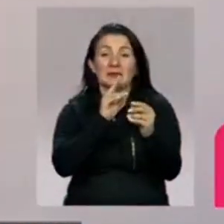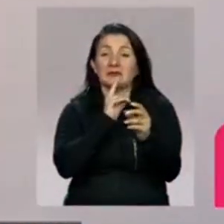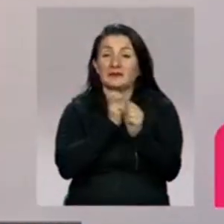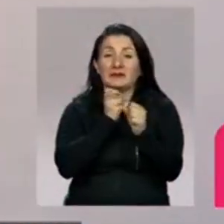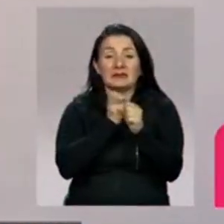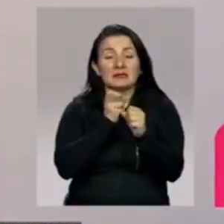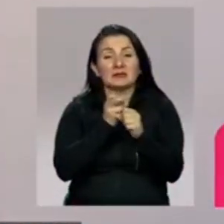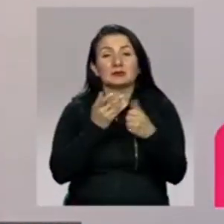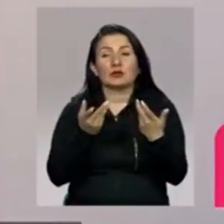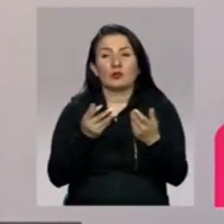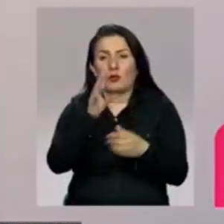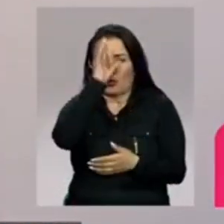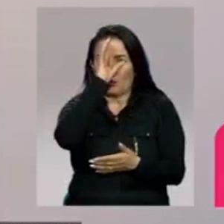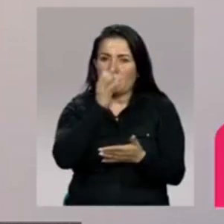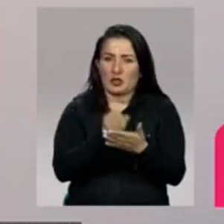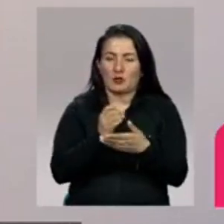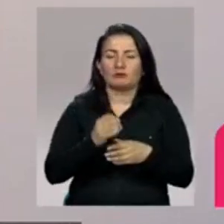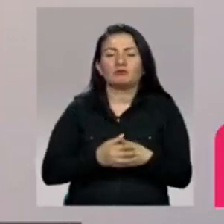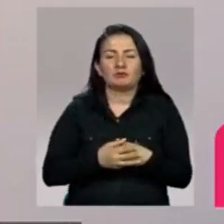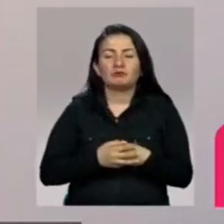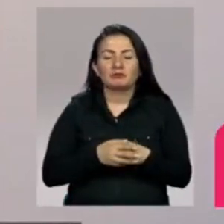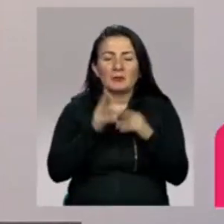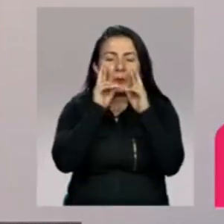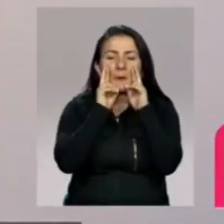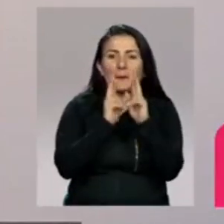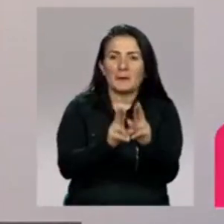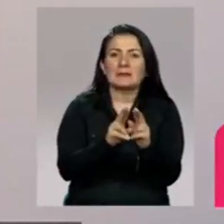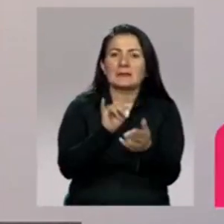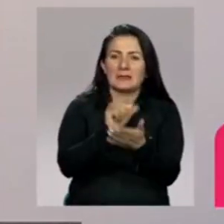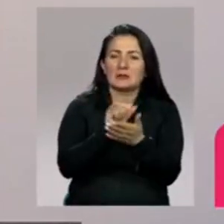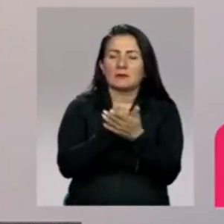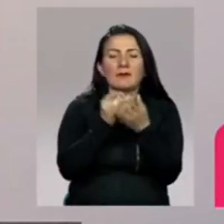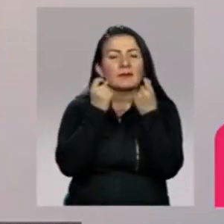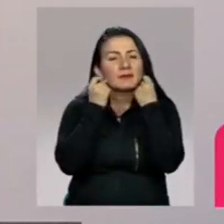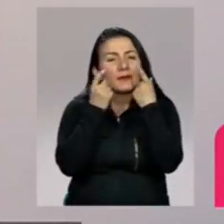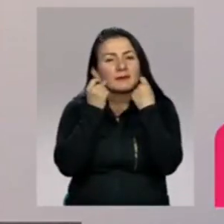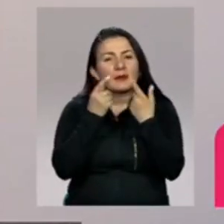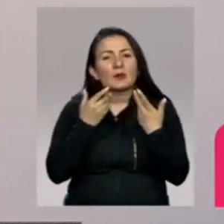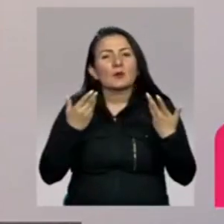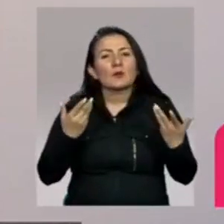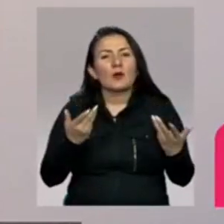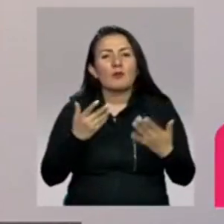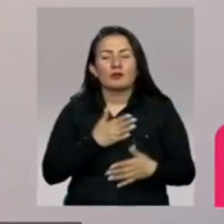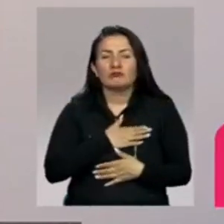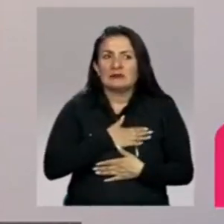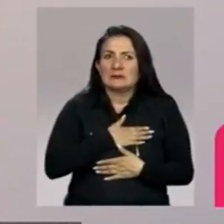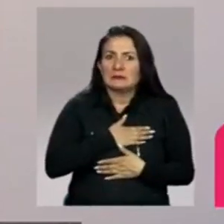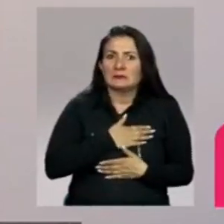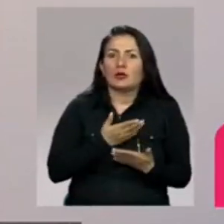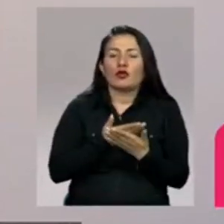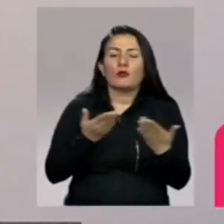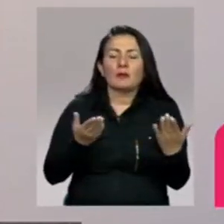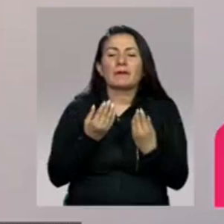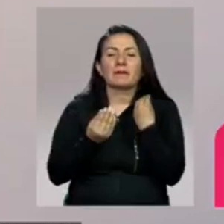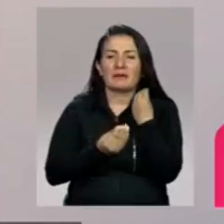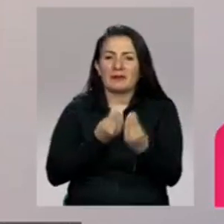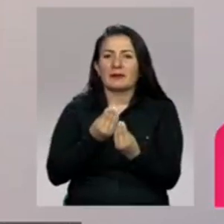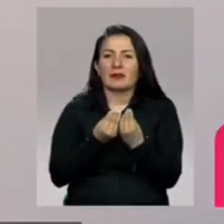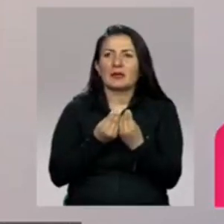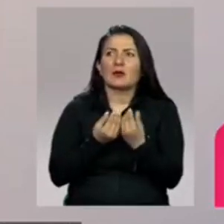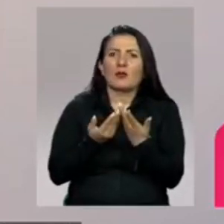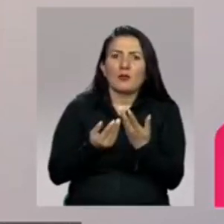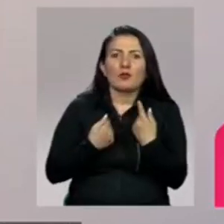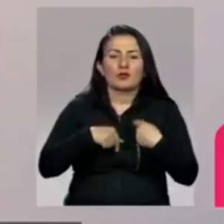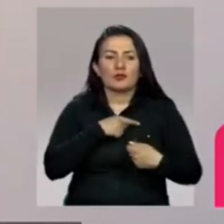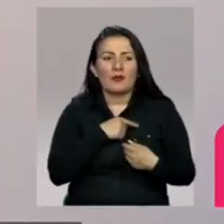torna cambiar de opinión, ¿no? Y reconocerlo. Entonces, es entenderlo un poco desde esa compasión, pero también entender los momentos en los